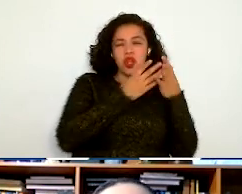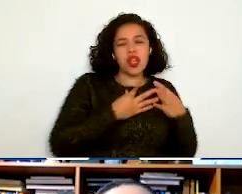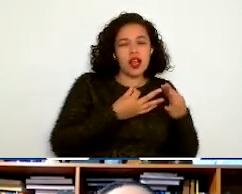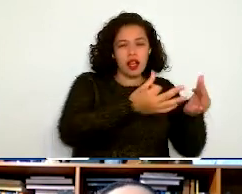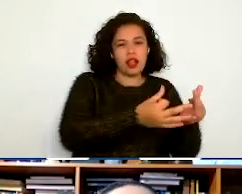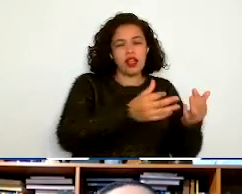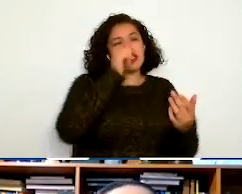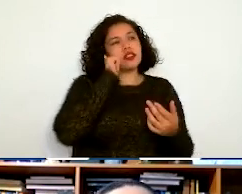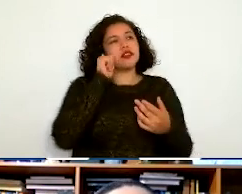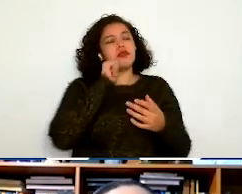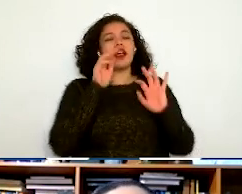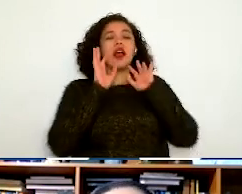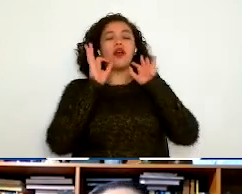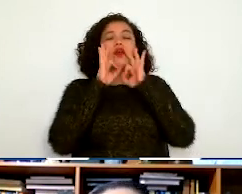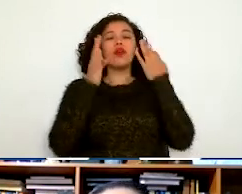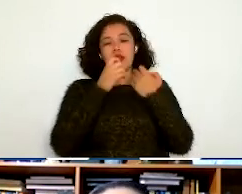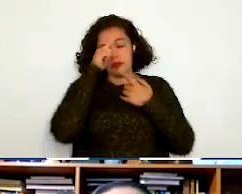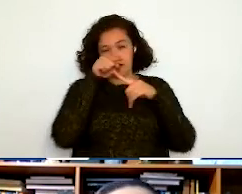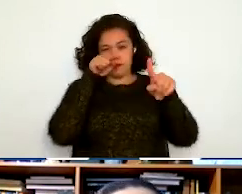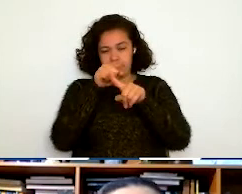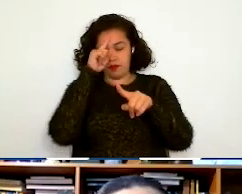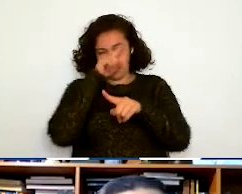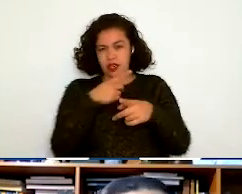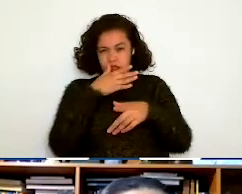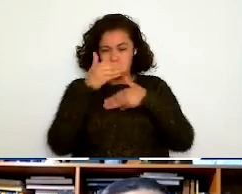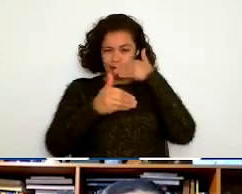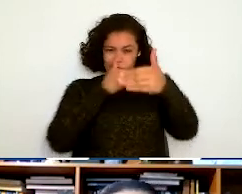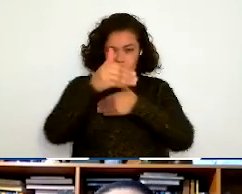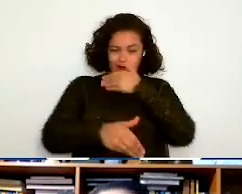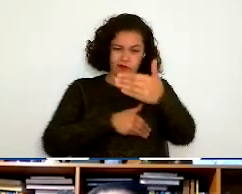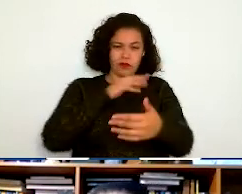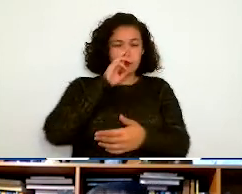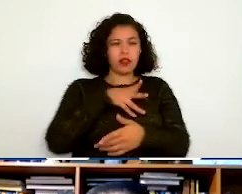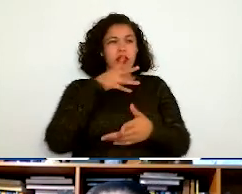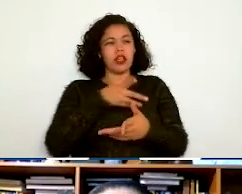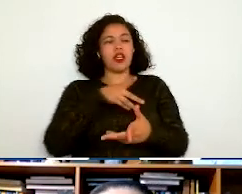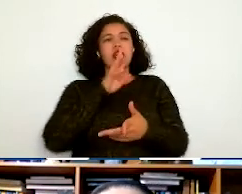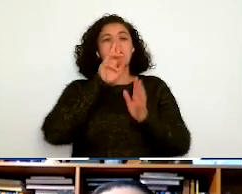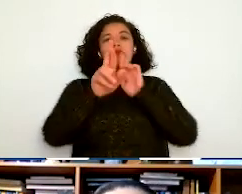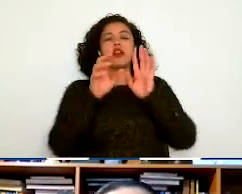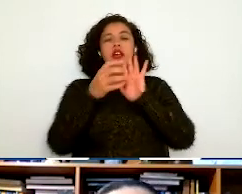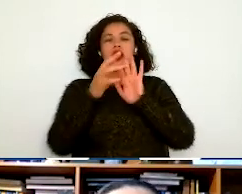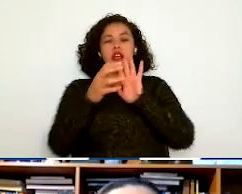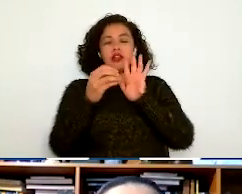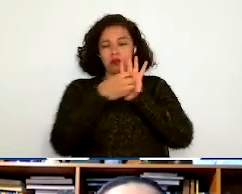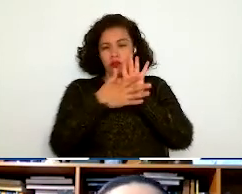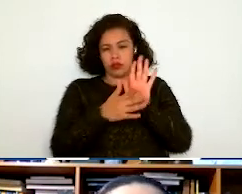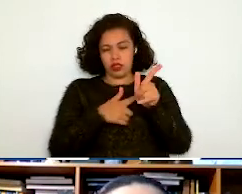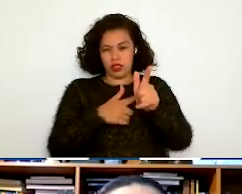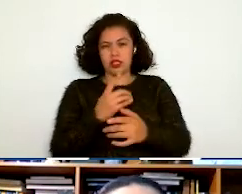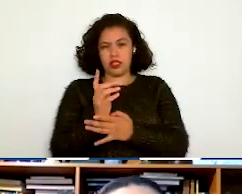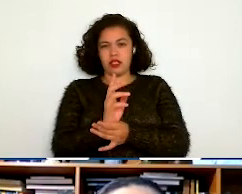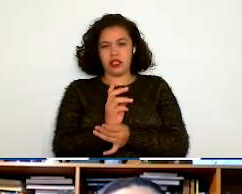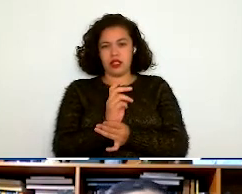sean modelos que estén orientados para la mejora continua de procesos y de resultados. ¿no? A veces hay modelos de